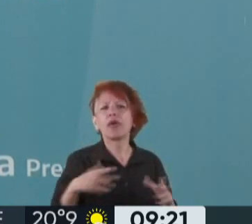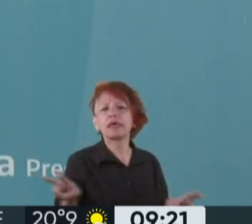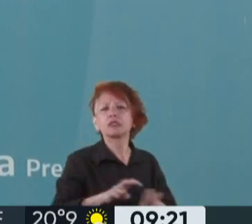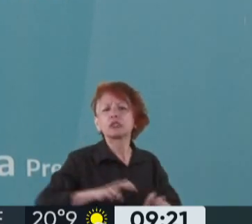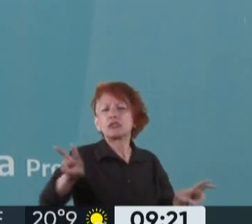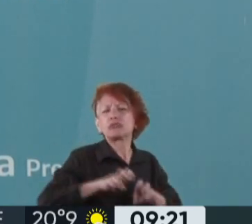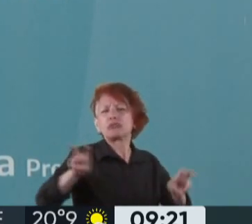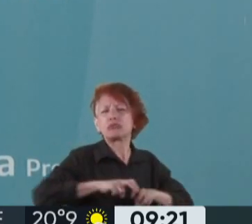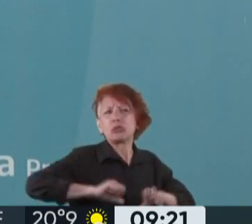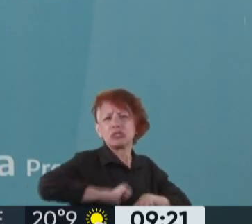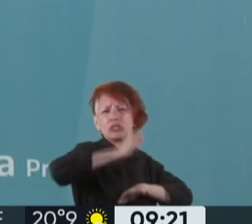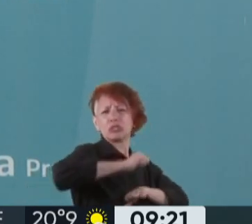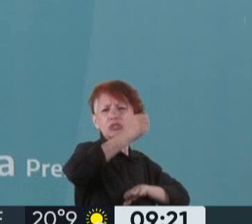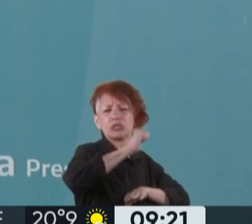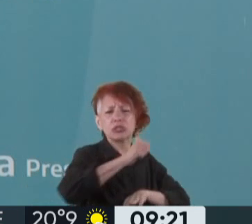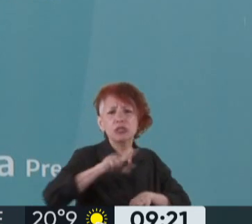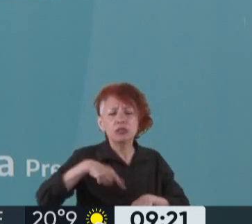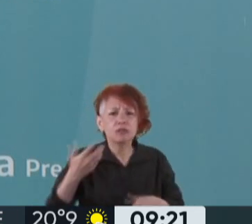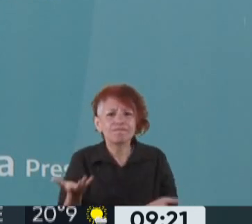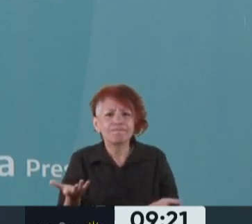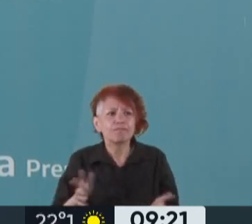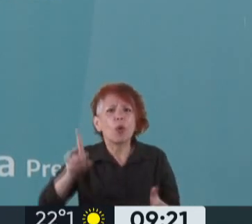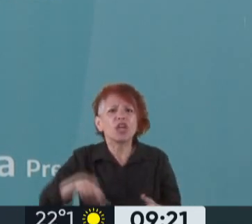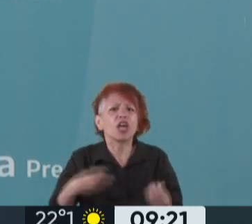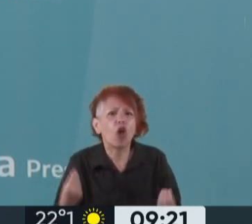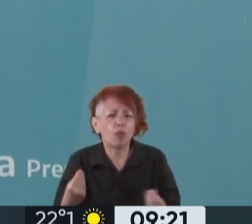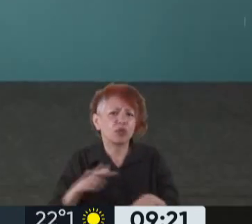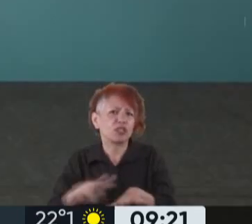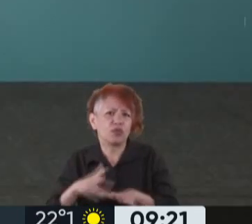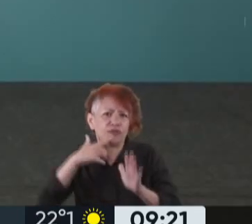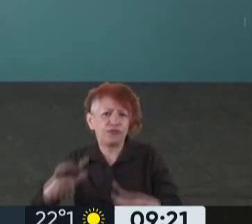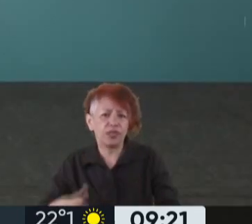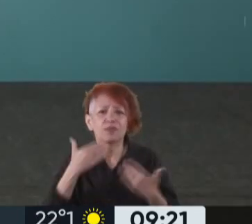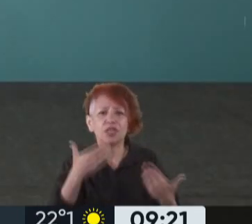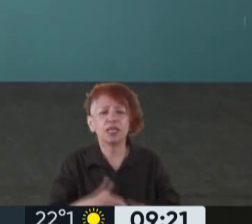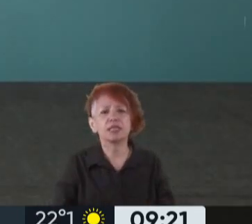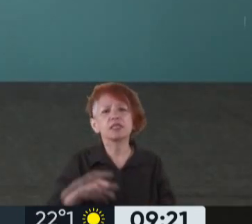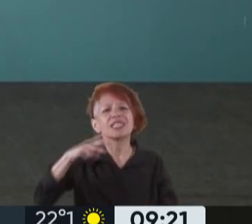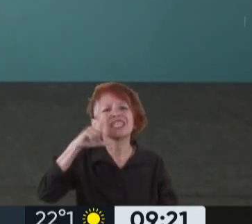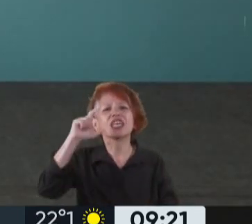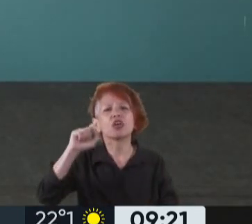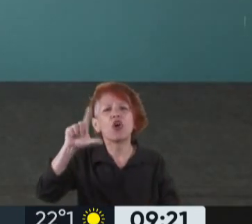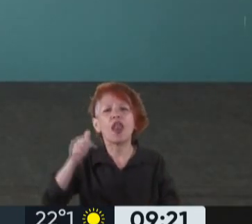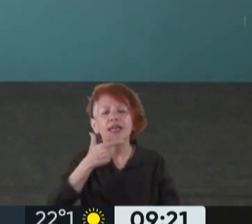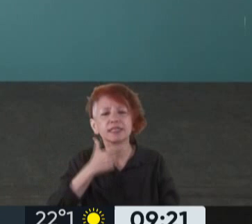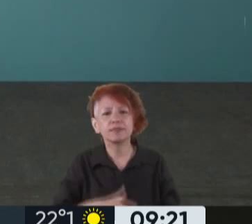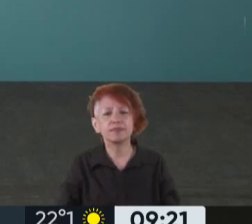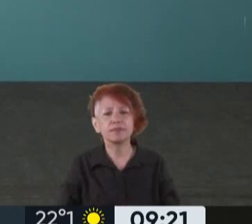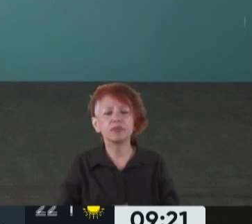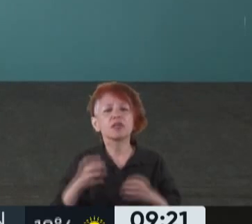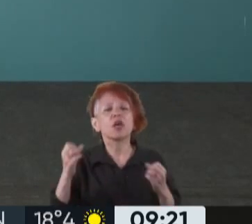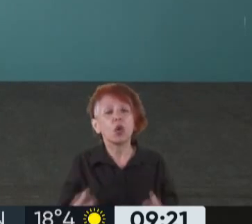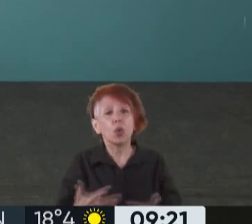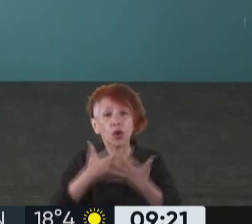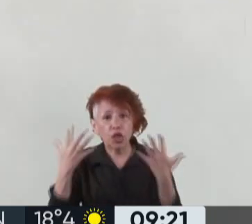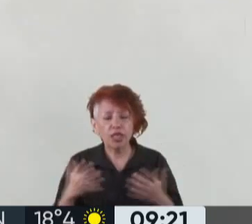situaciones que son extraordinarias y que en la mayor parte de las veces son trágicas. Muchas gracias. Nicolás Gallardo, CNN Radio. Buen día, Nicolás. Portavoz,